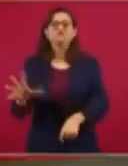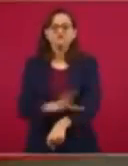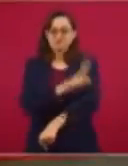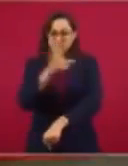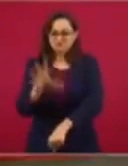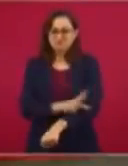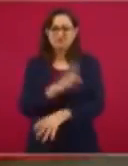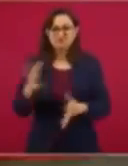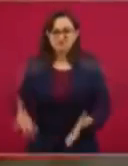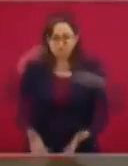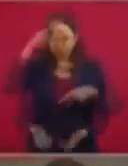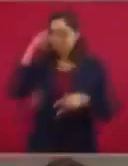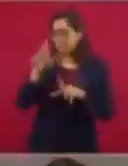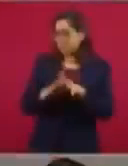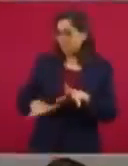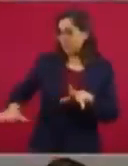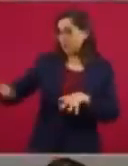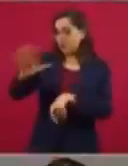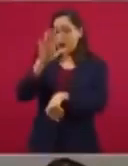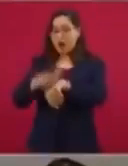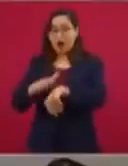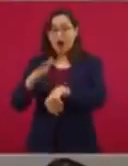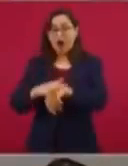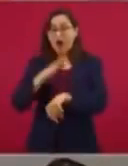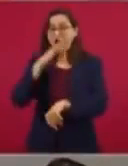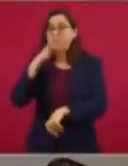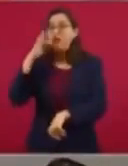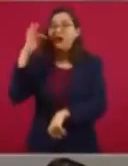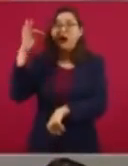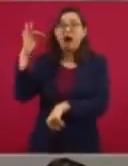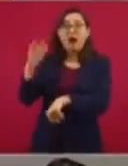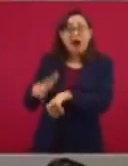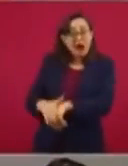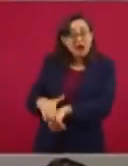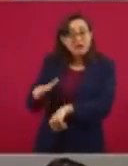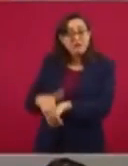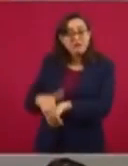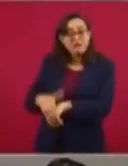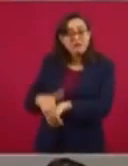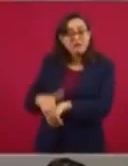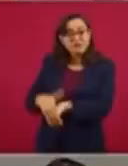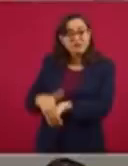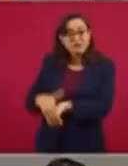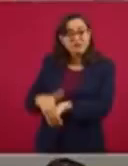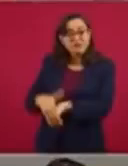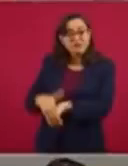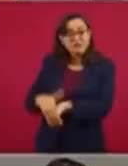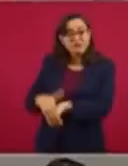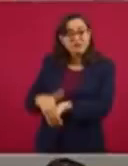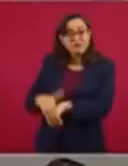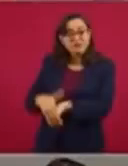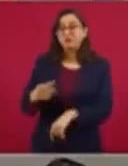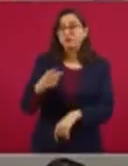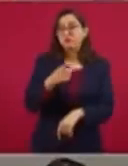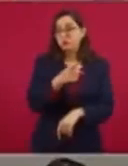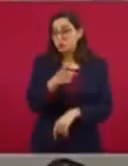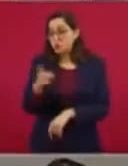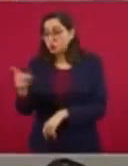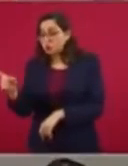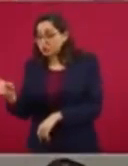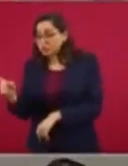pueblo de México, los dispenso de toda obediencia